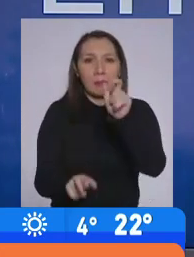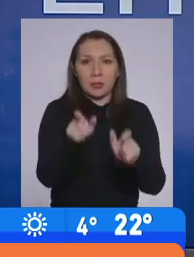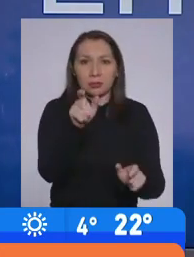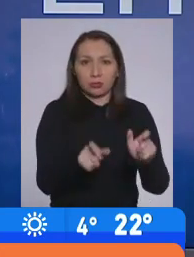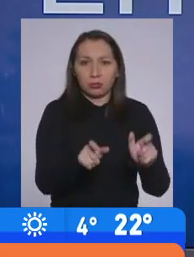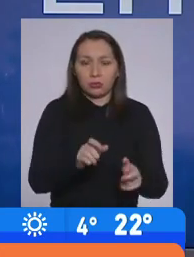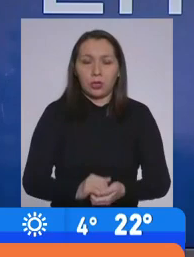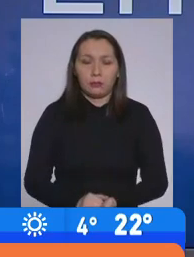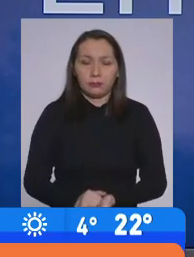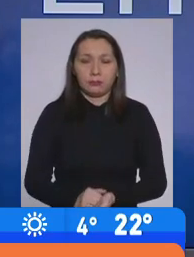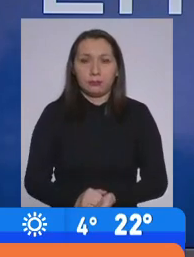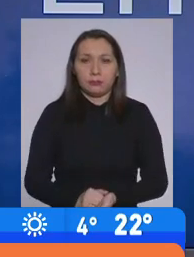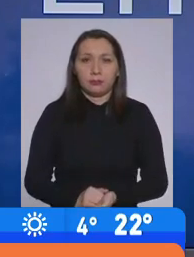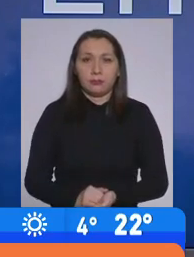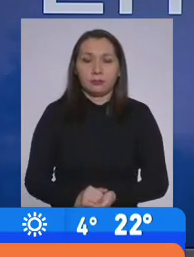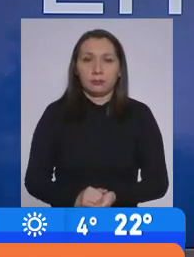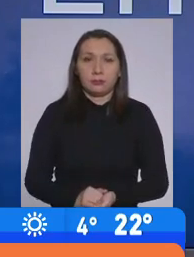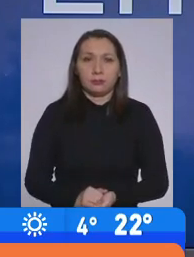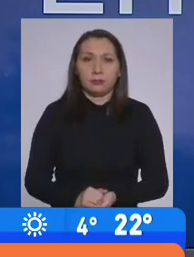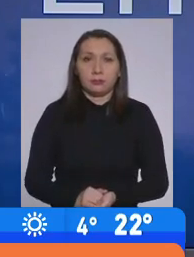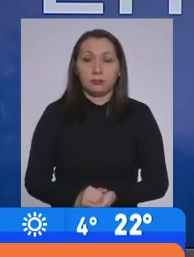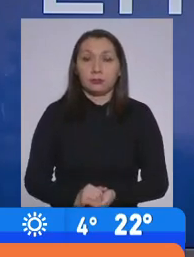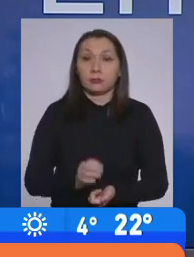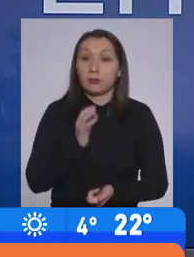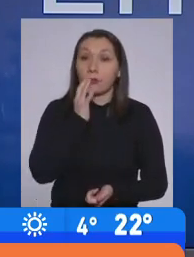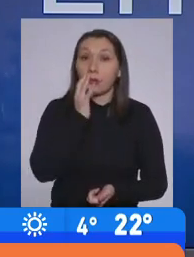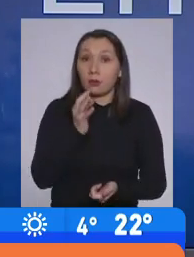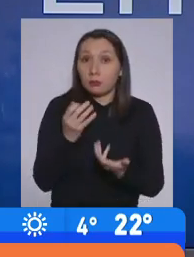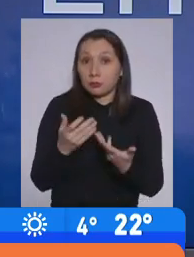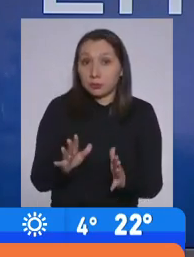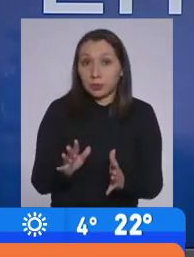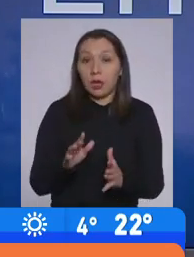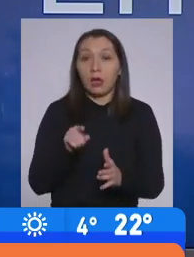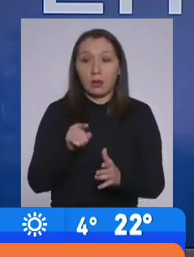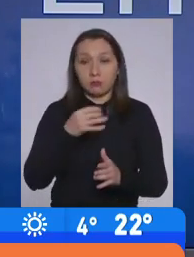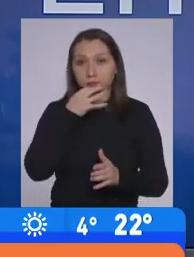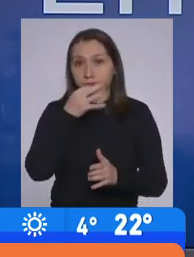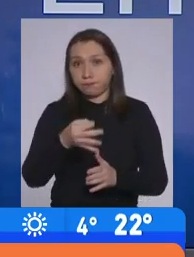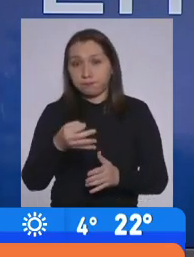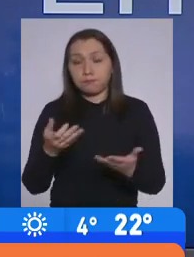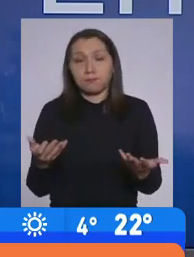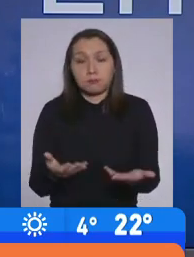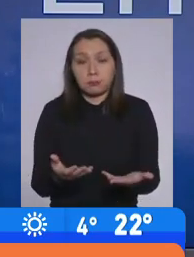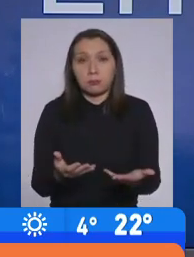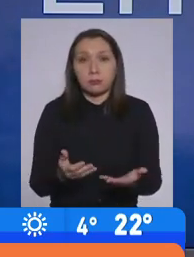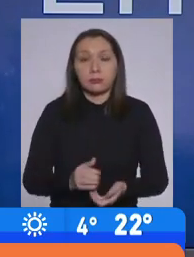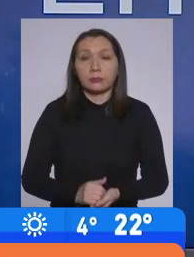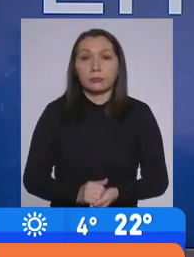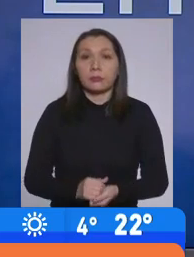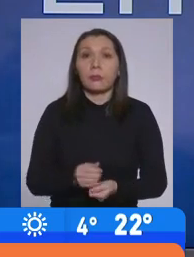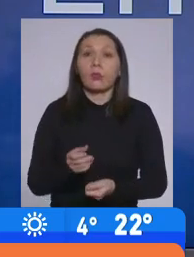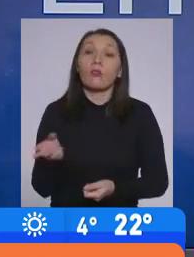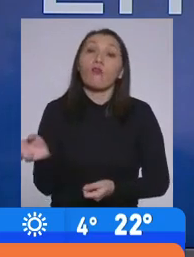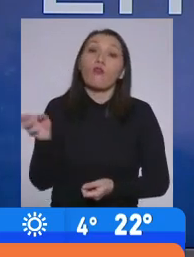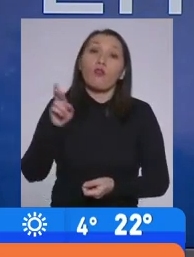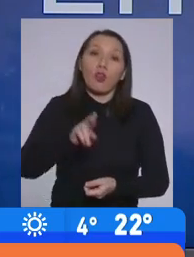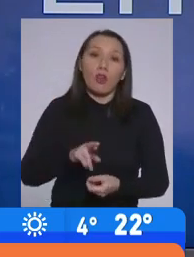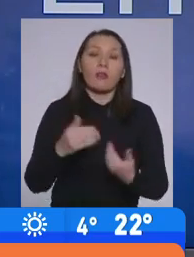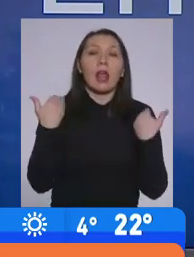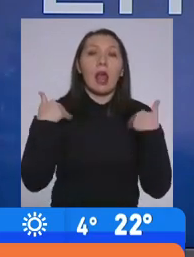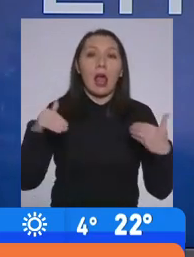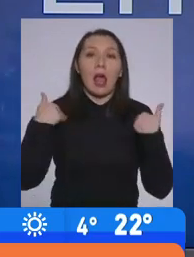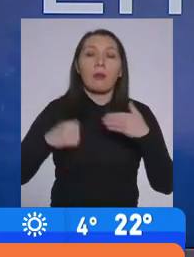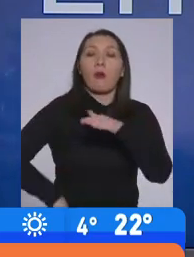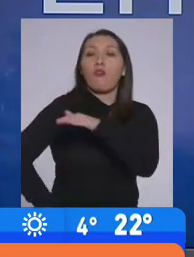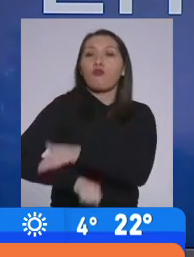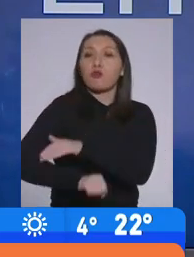personas señalar es ya lo que hemos dicho el retorno al entrenamiento